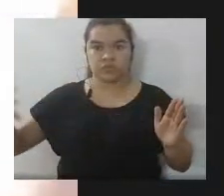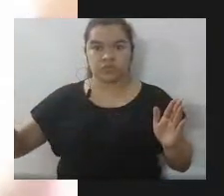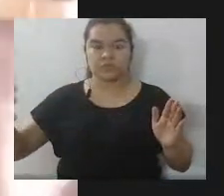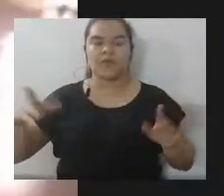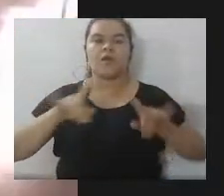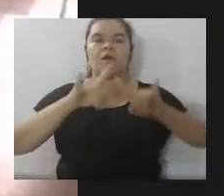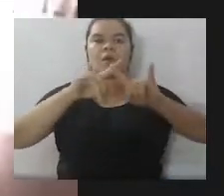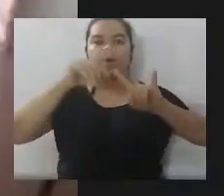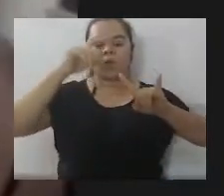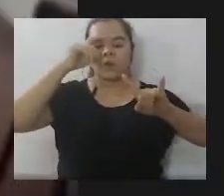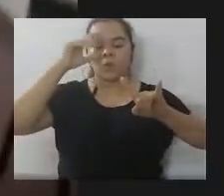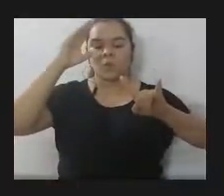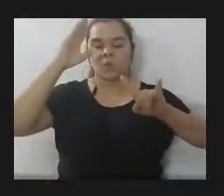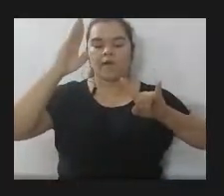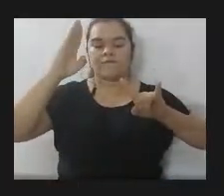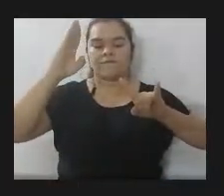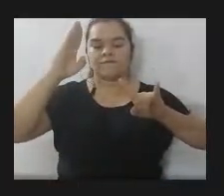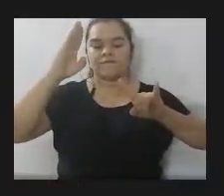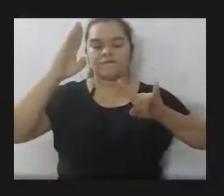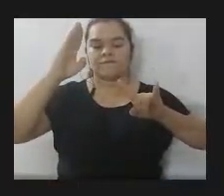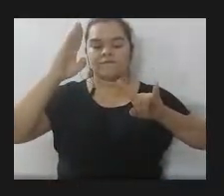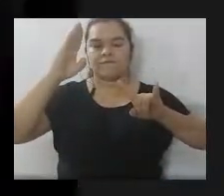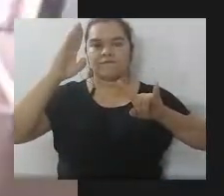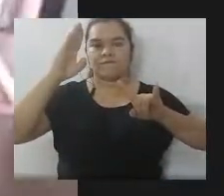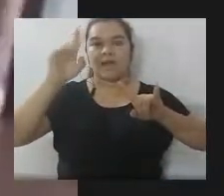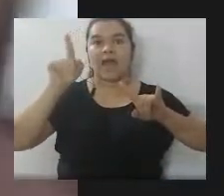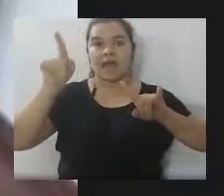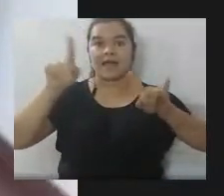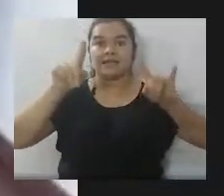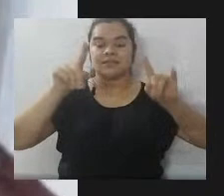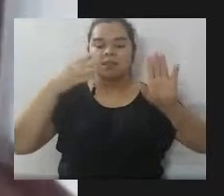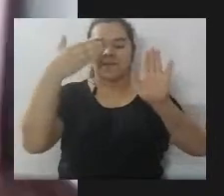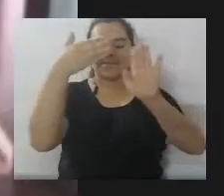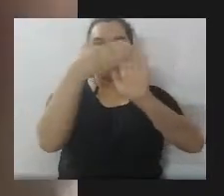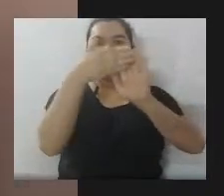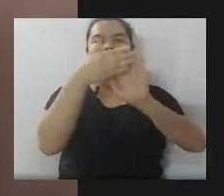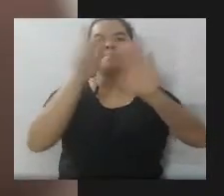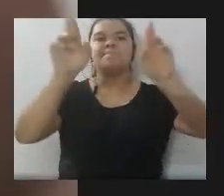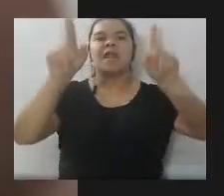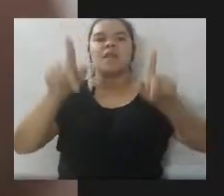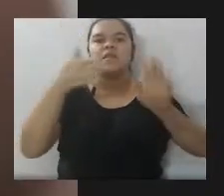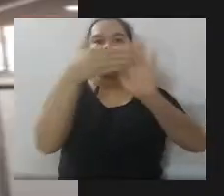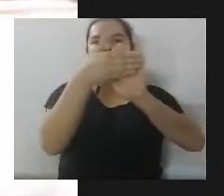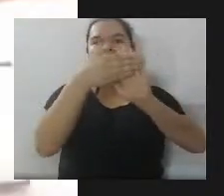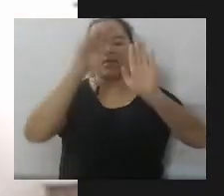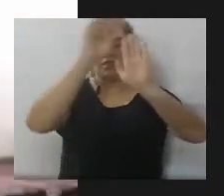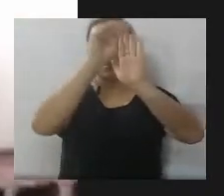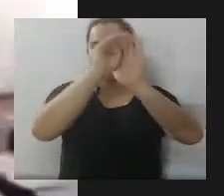página van a encontrar los planes de estudios.